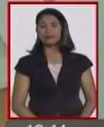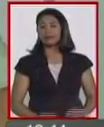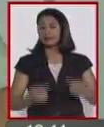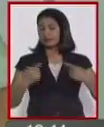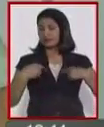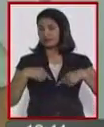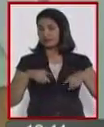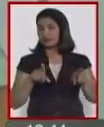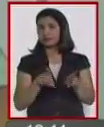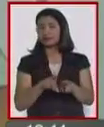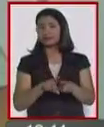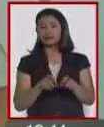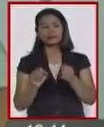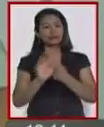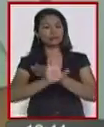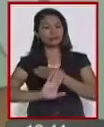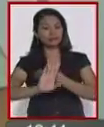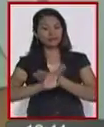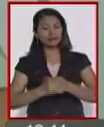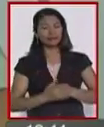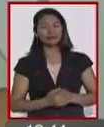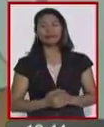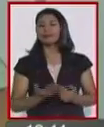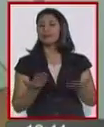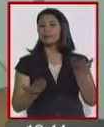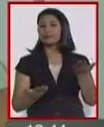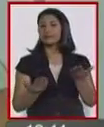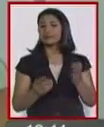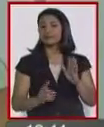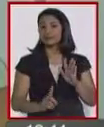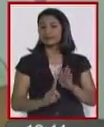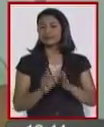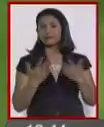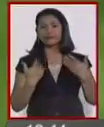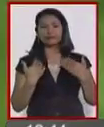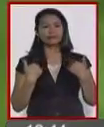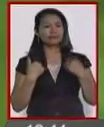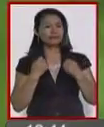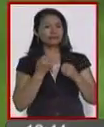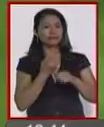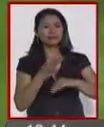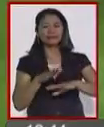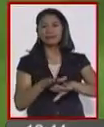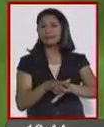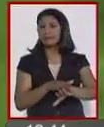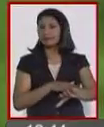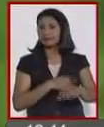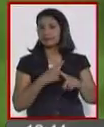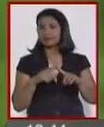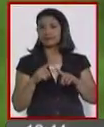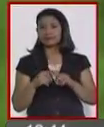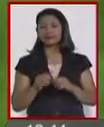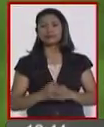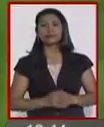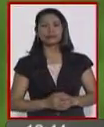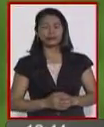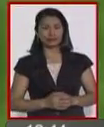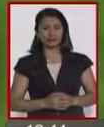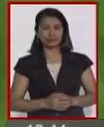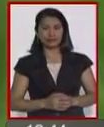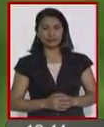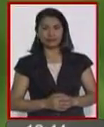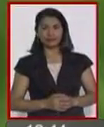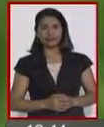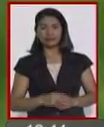trajín también se defiende, ya que aparentemente presentan algunas marcas en los brazos de esta persona, del autor del